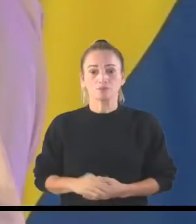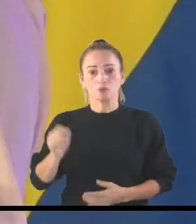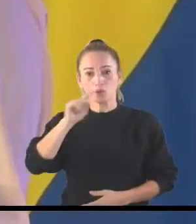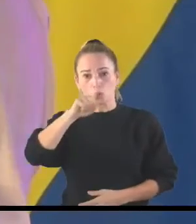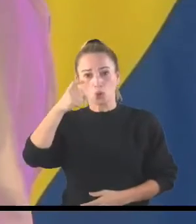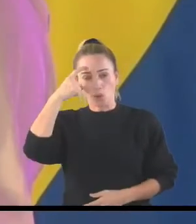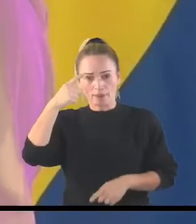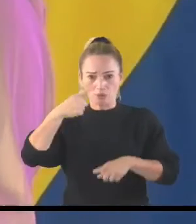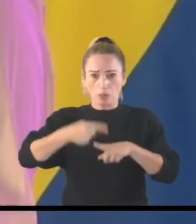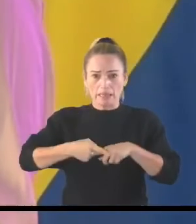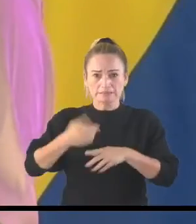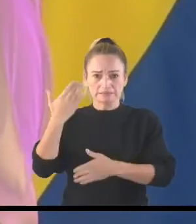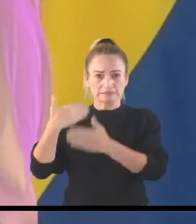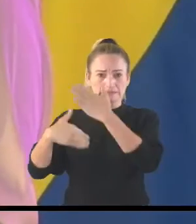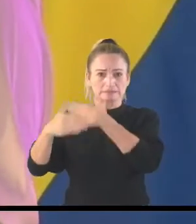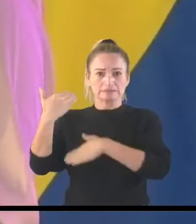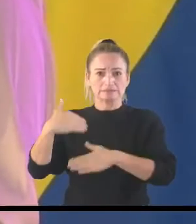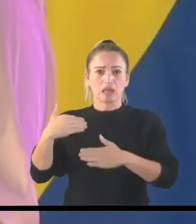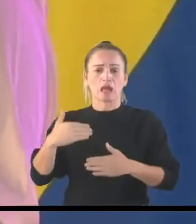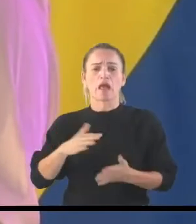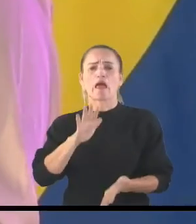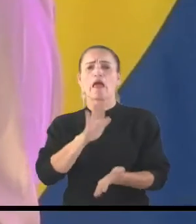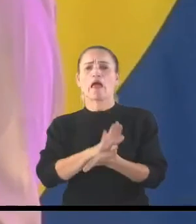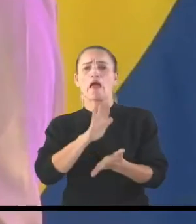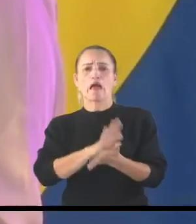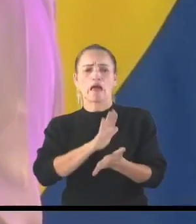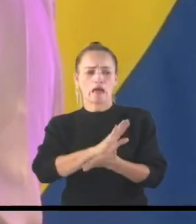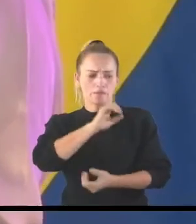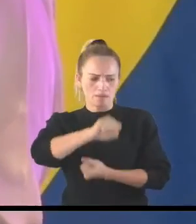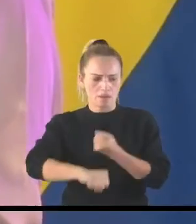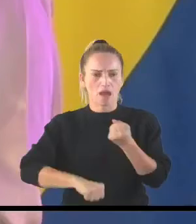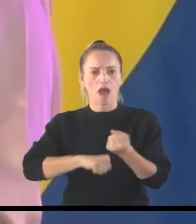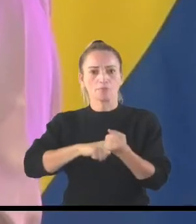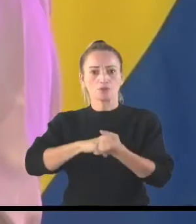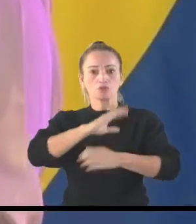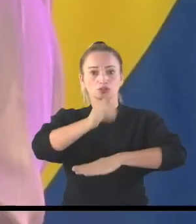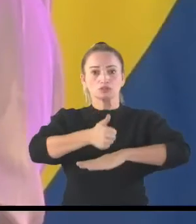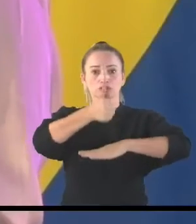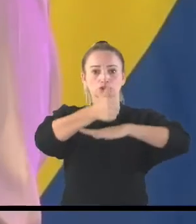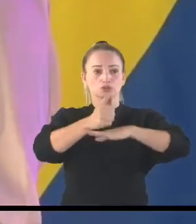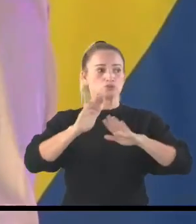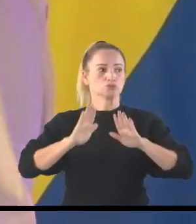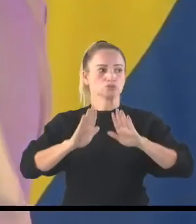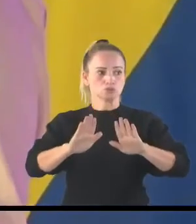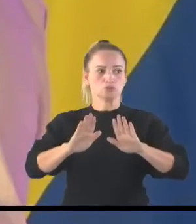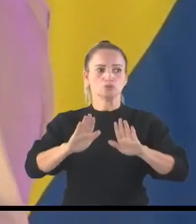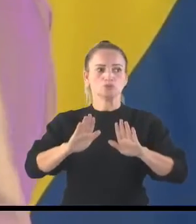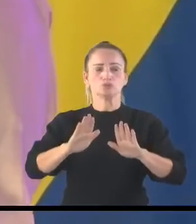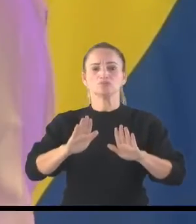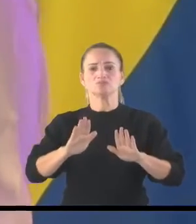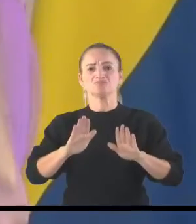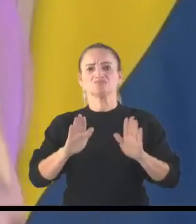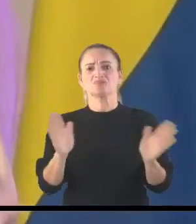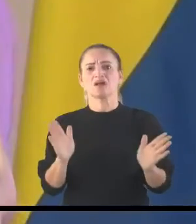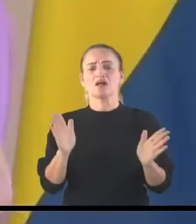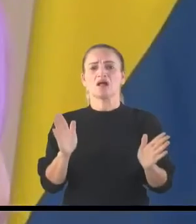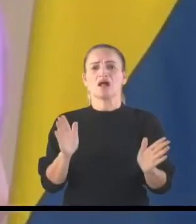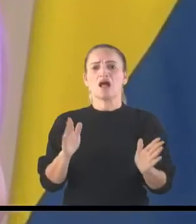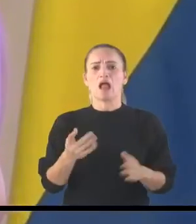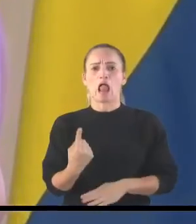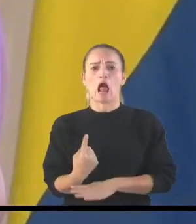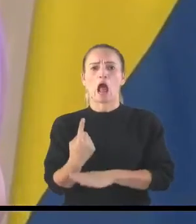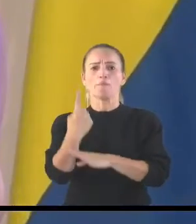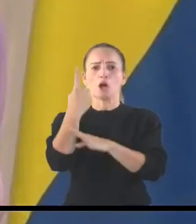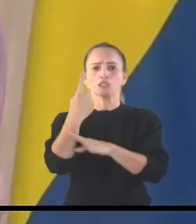gobiernos pasados permitieron que esta dirección terminara siendo un fortín